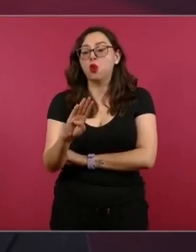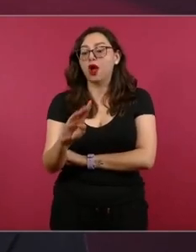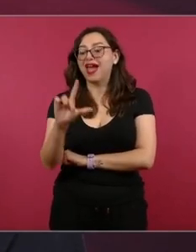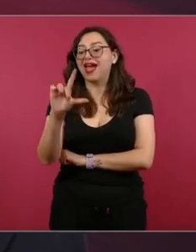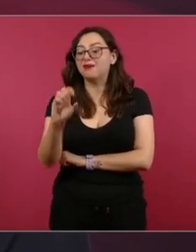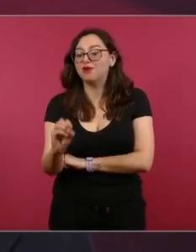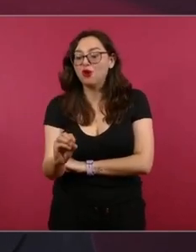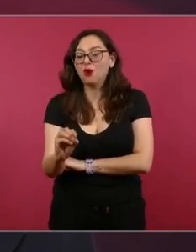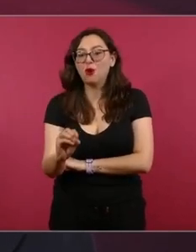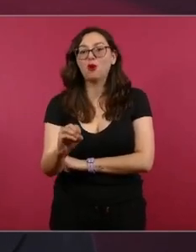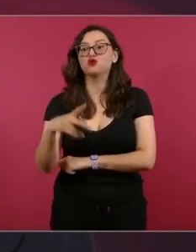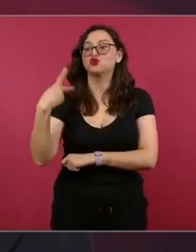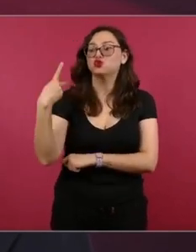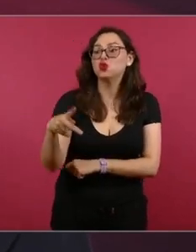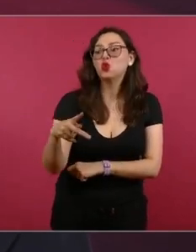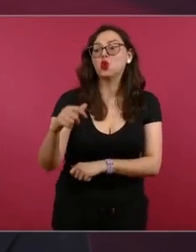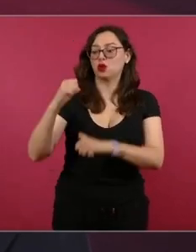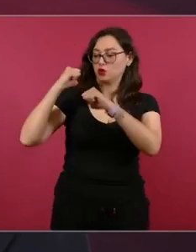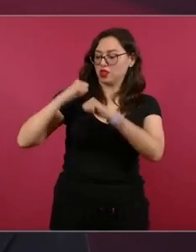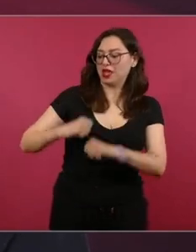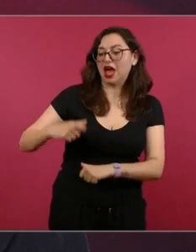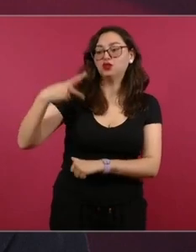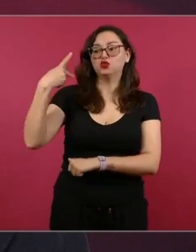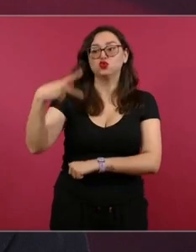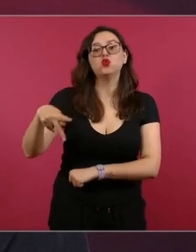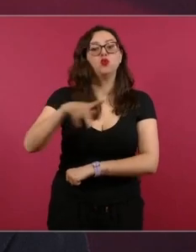es el que manda.